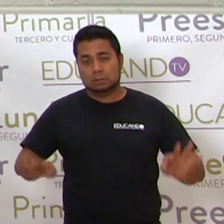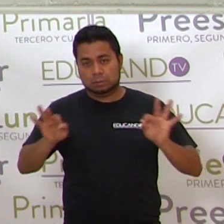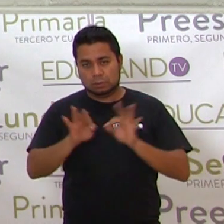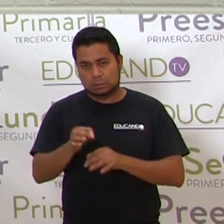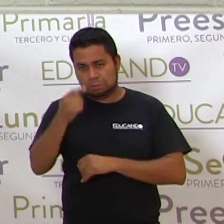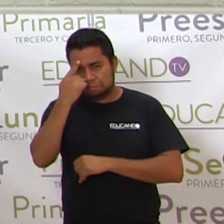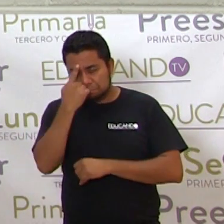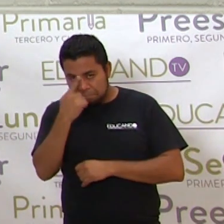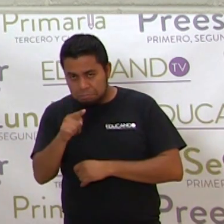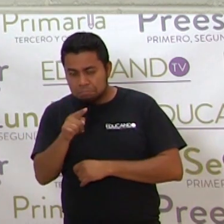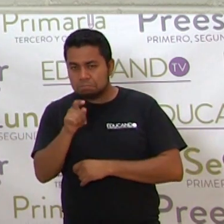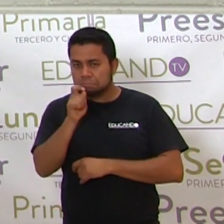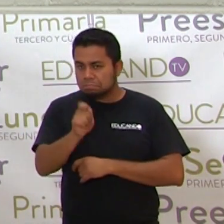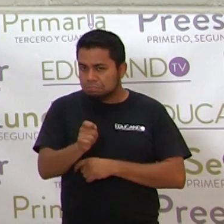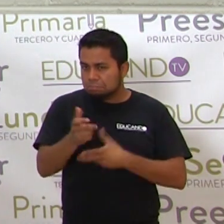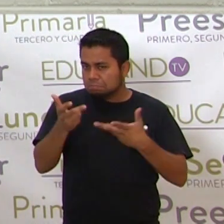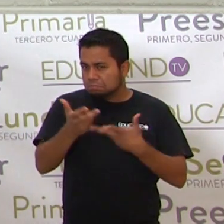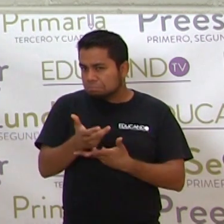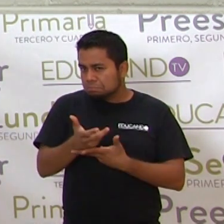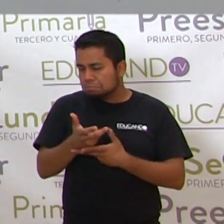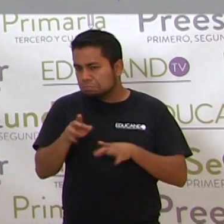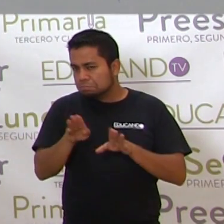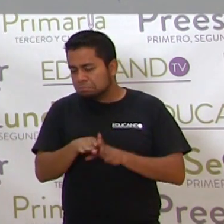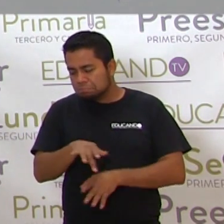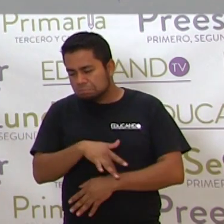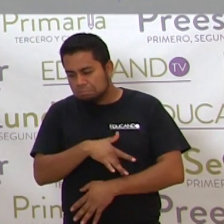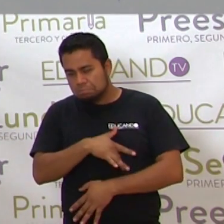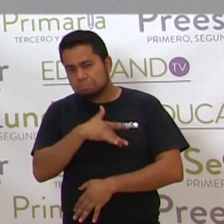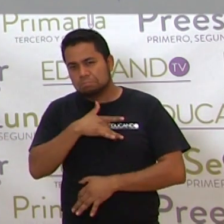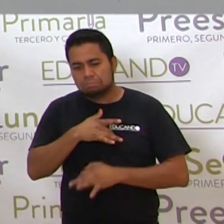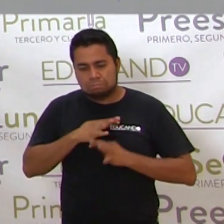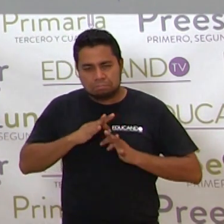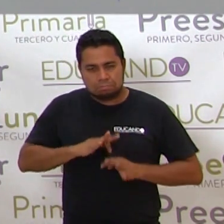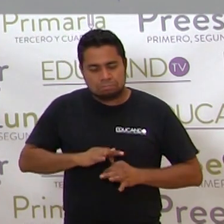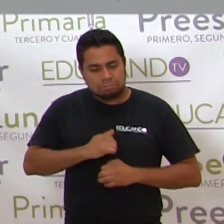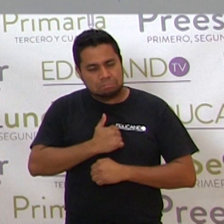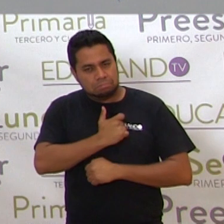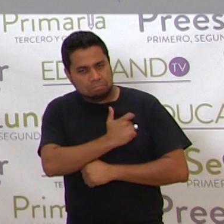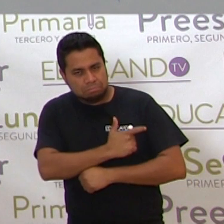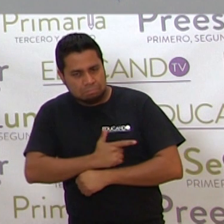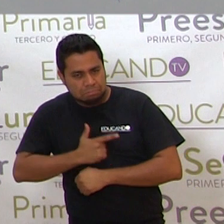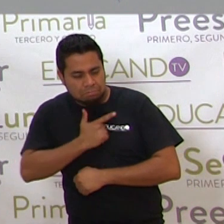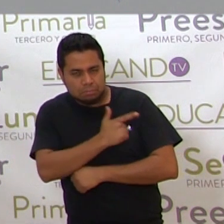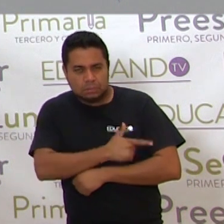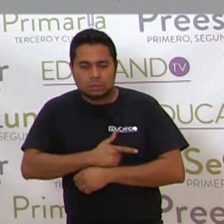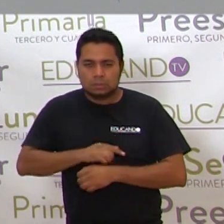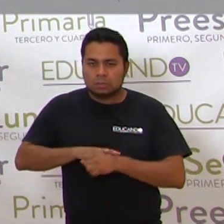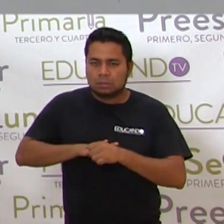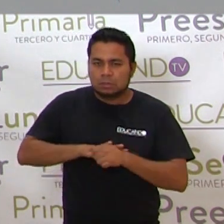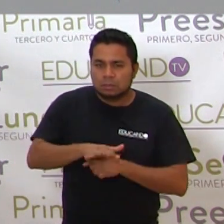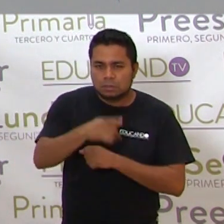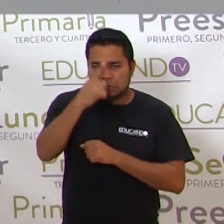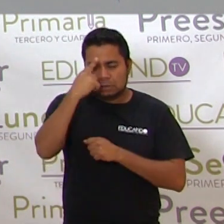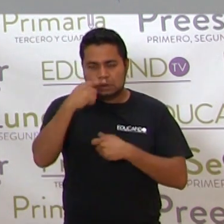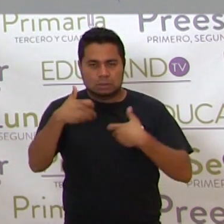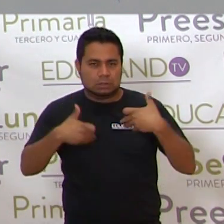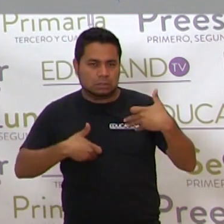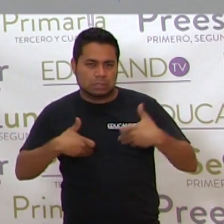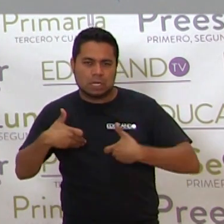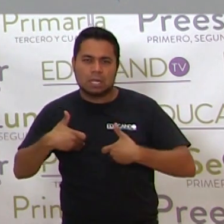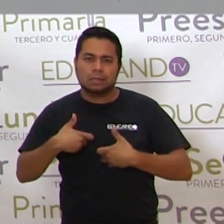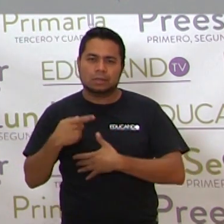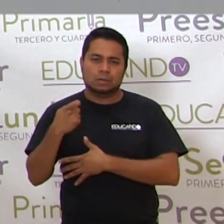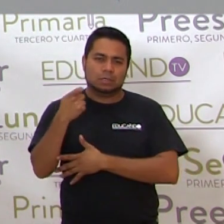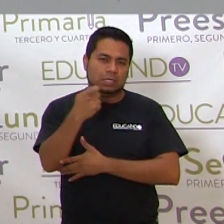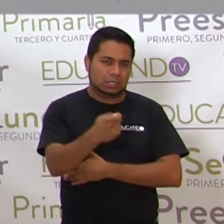poder así hacer más armoniosa lo que es toda la obra de teatro.